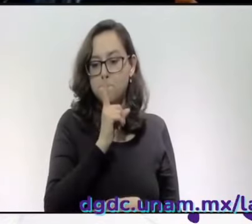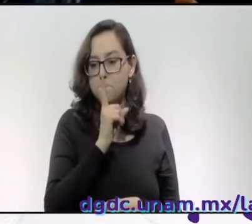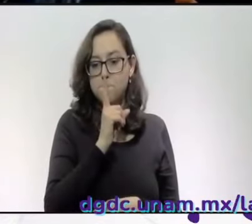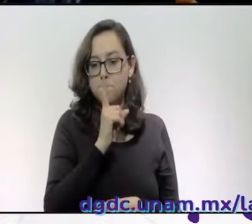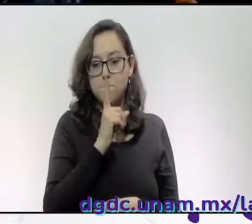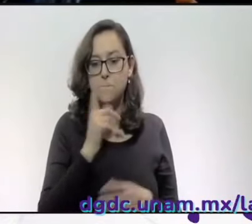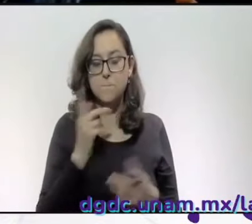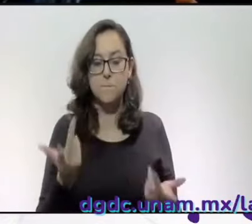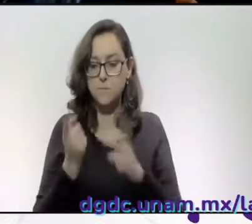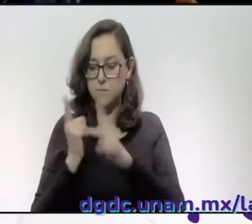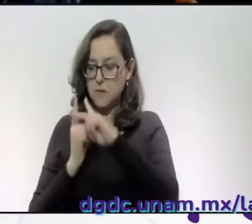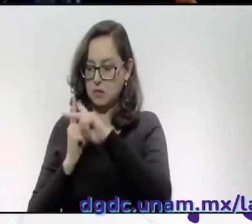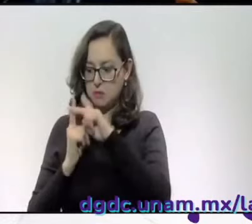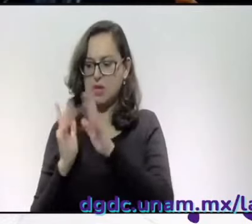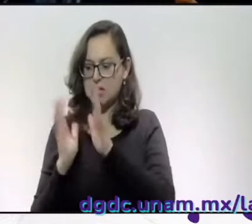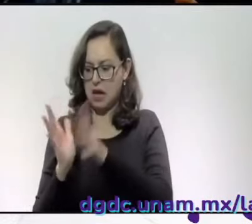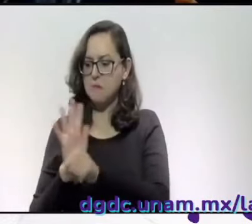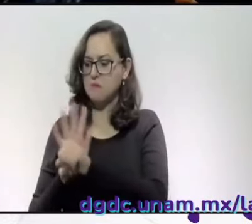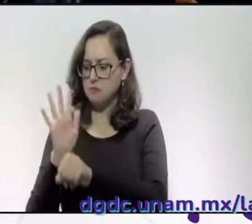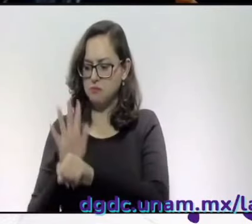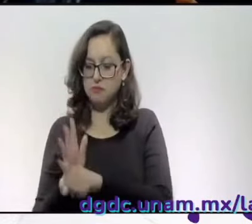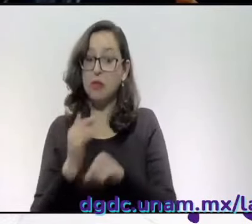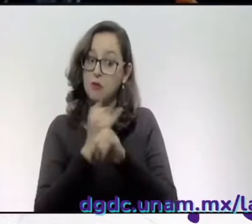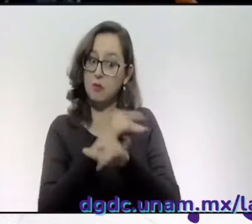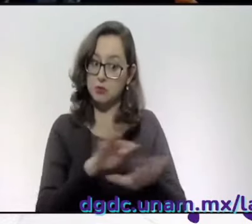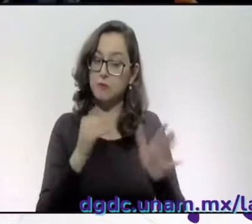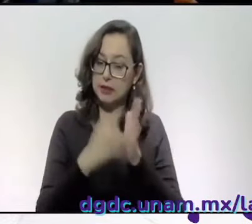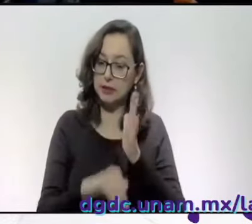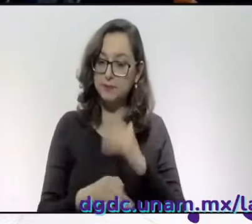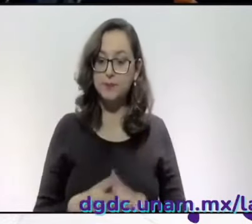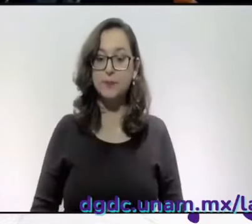parte matemática está resuelta. El problema son los datos.